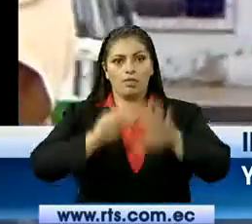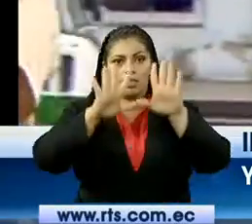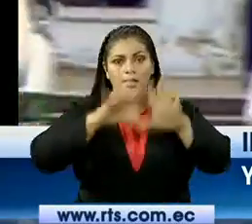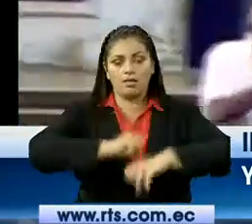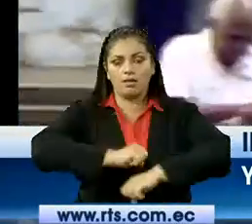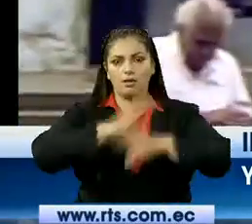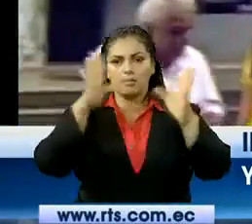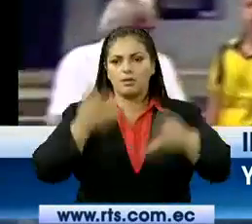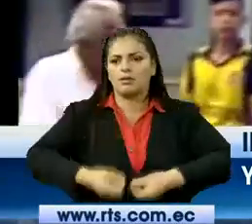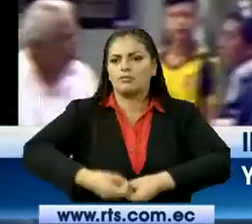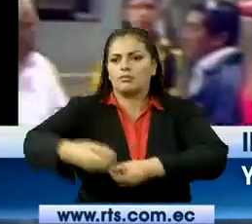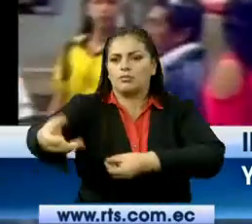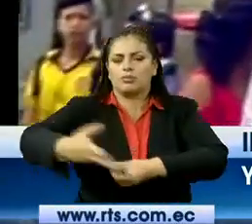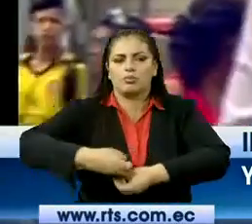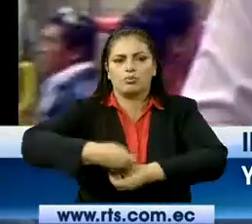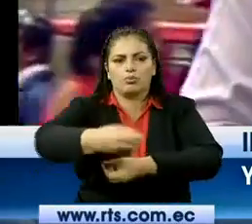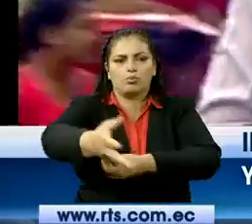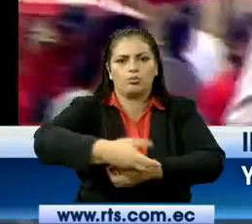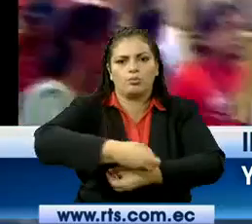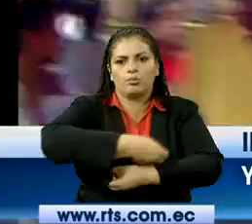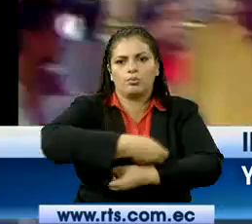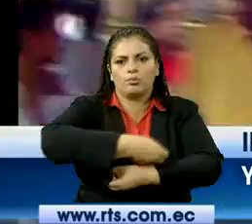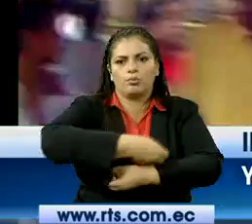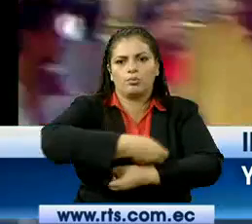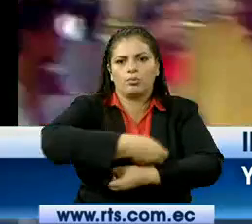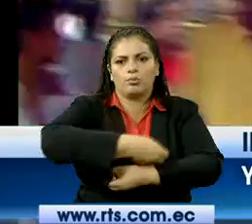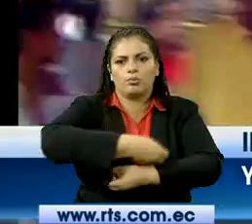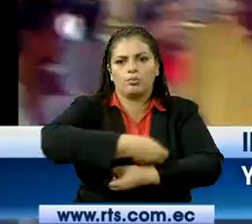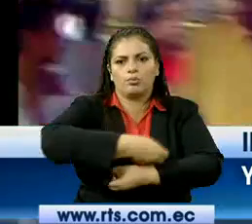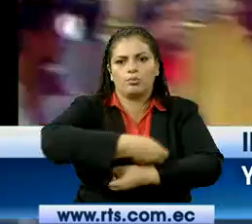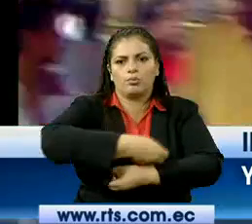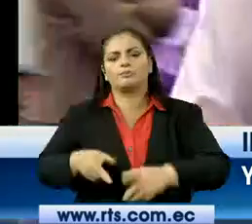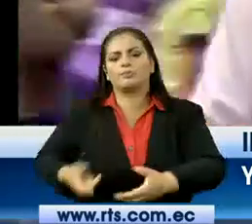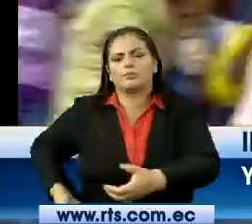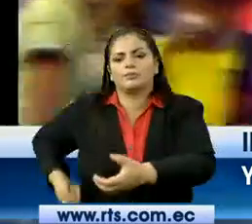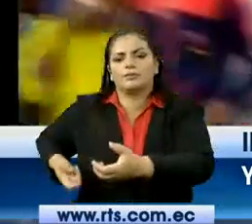toldos y también lo que es la campaña de fumigación. Es cuanto podemos